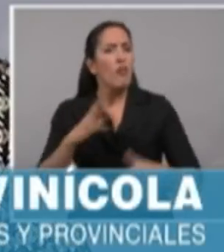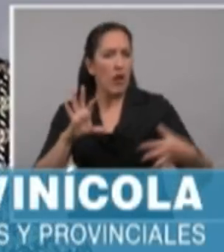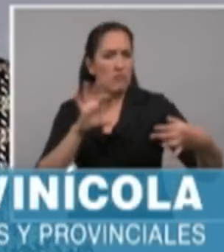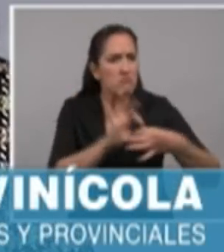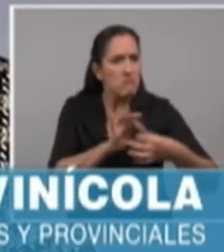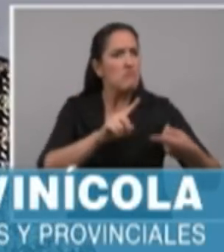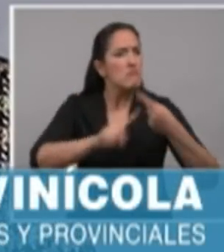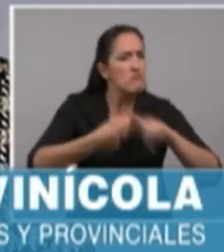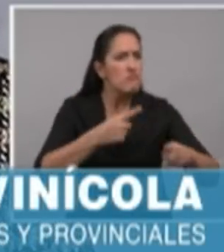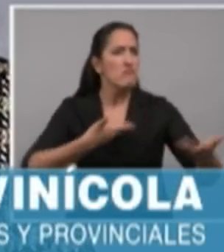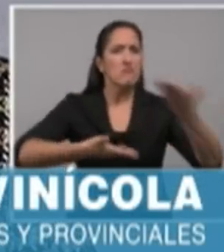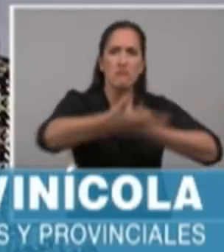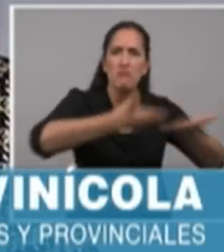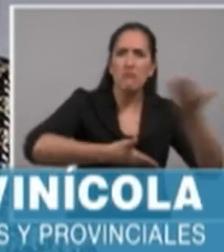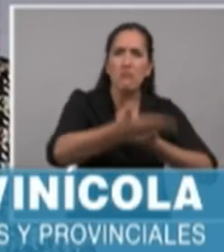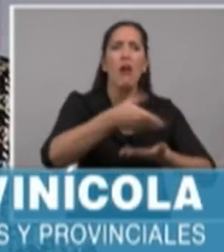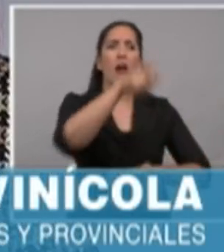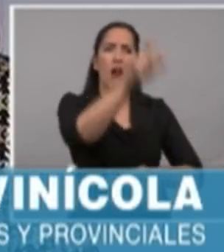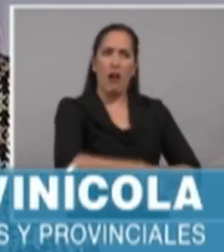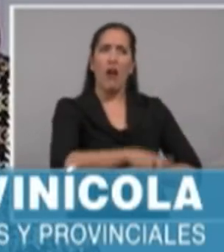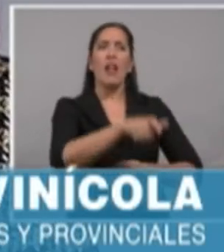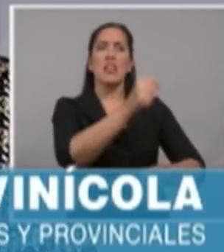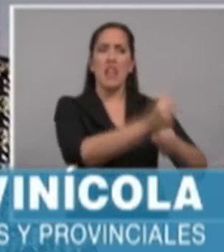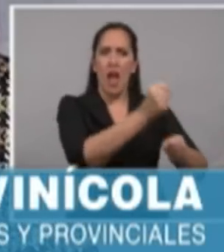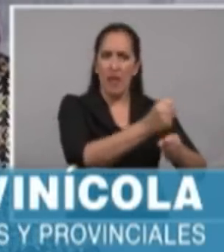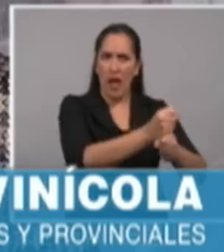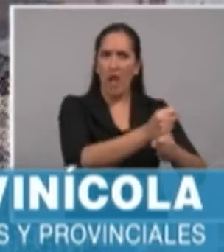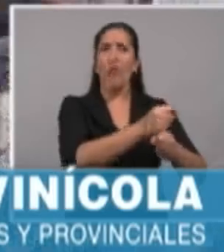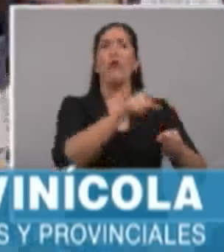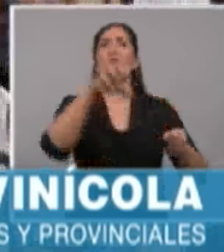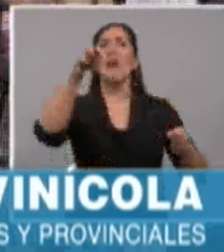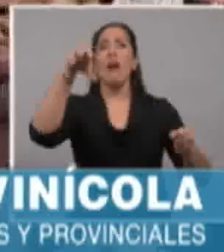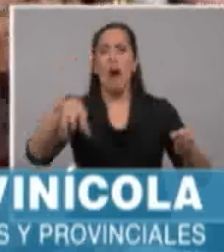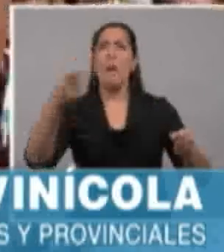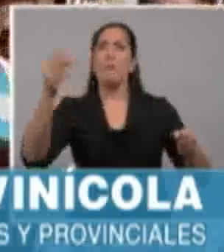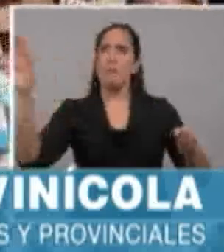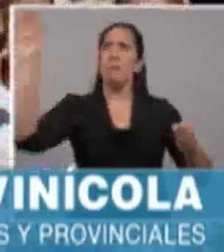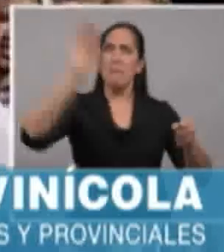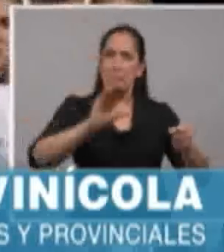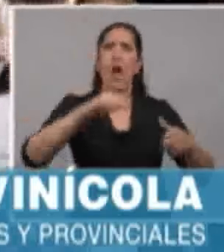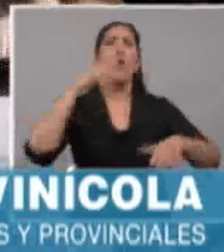y conciliado el rol del trabajador junto al rol del capital para hacer